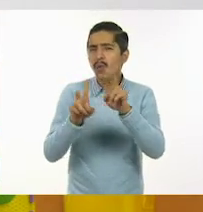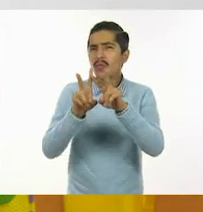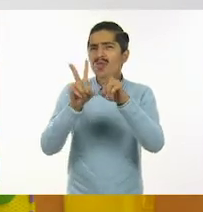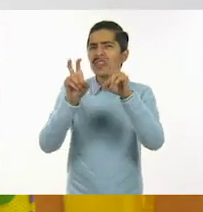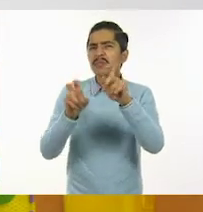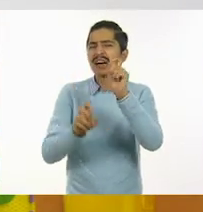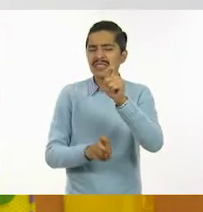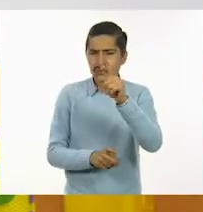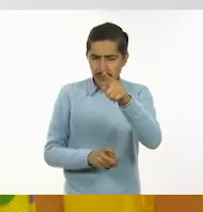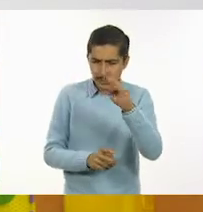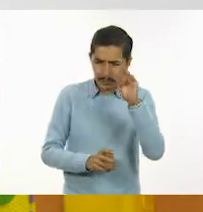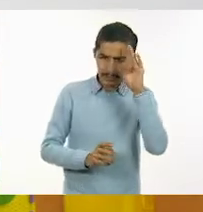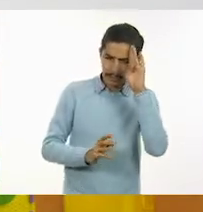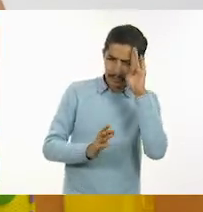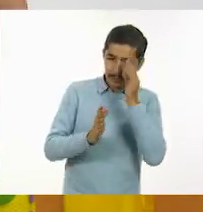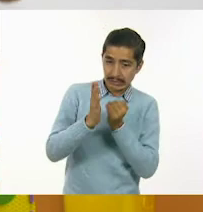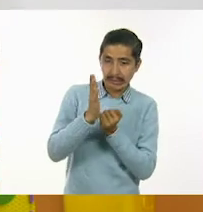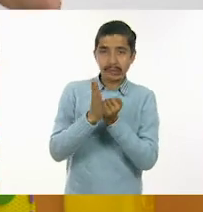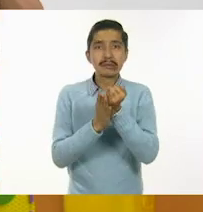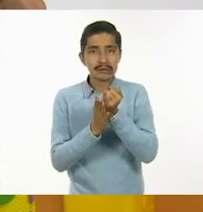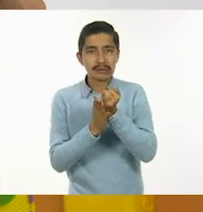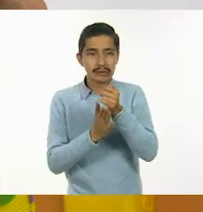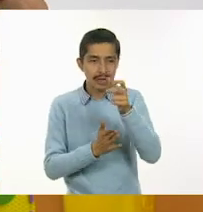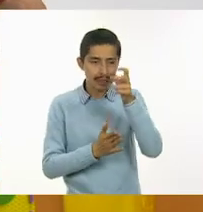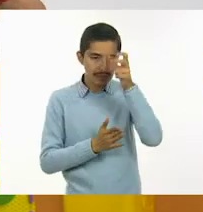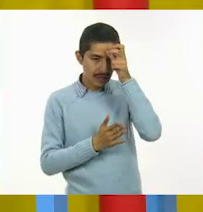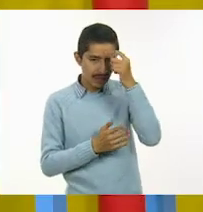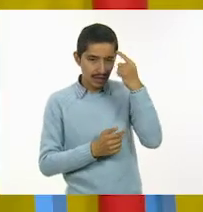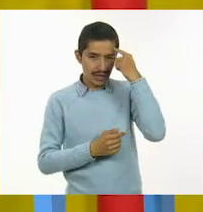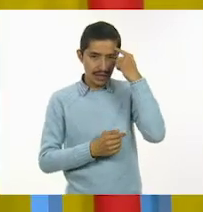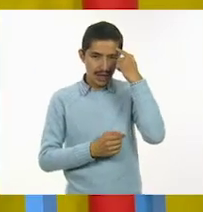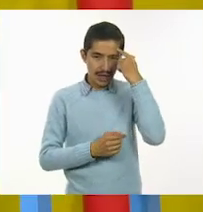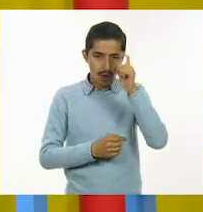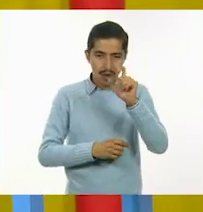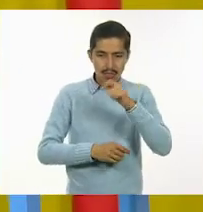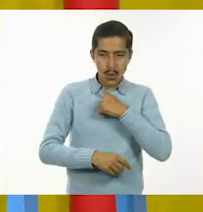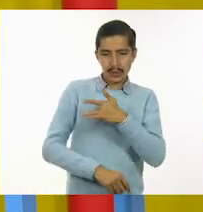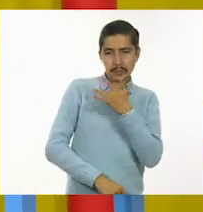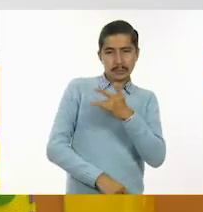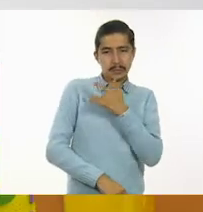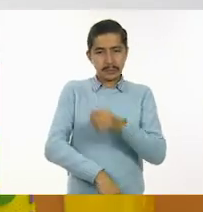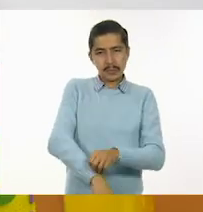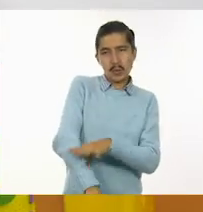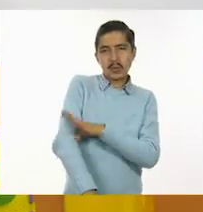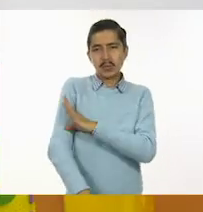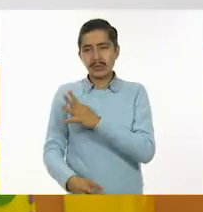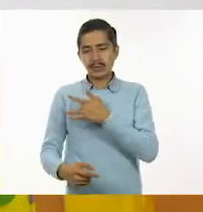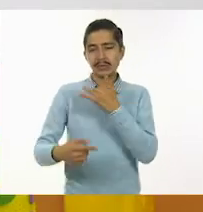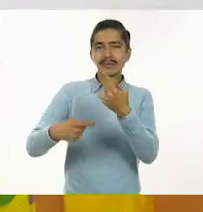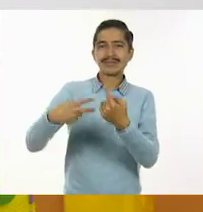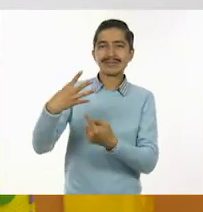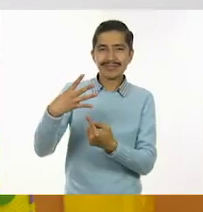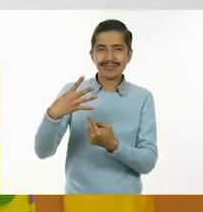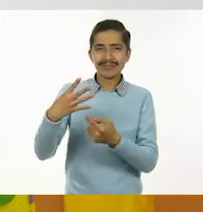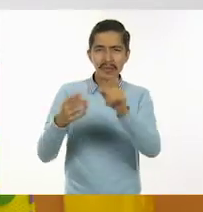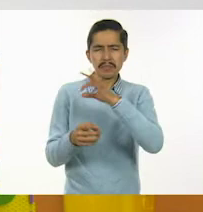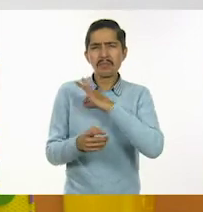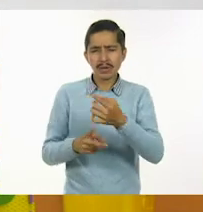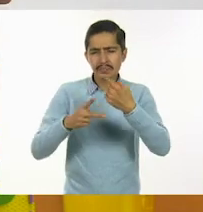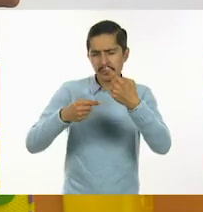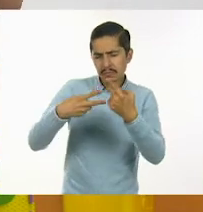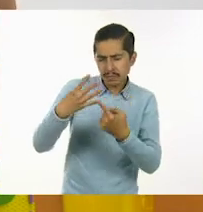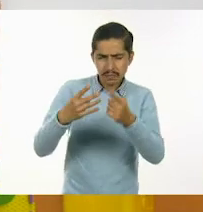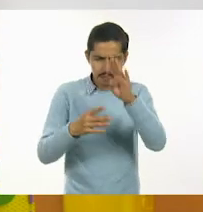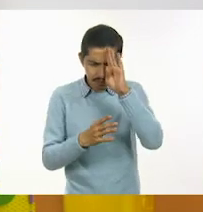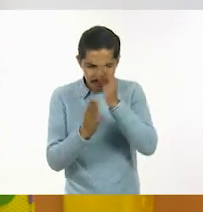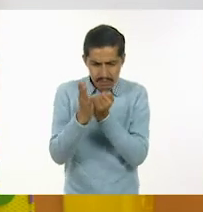la toma de decisiones inteligentes a partir de nuestras emociones. Ah, ok. Y podemos empezar con algunas decisiones que debemos